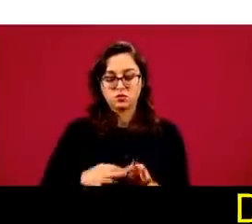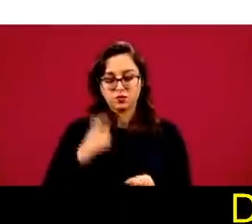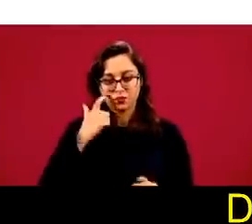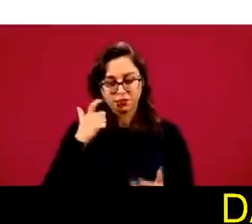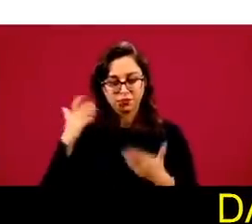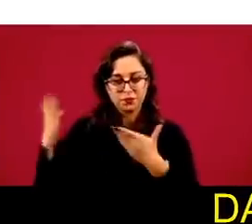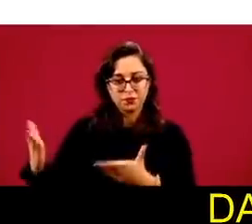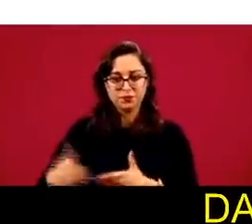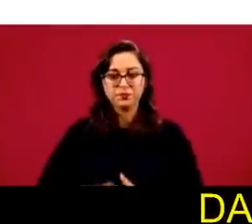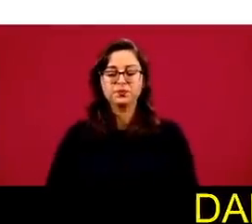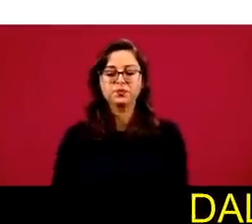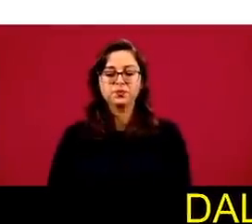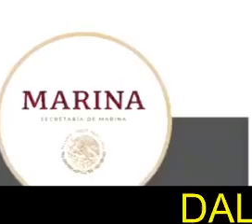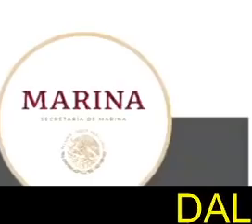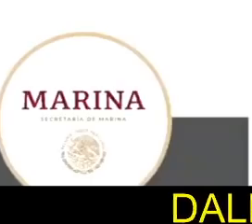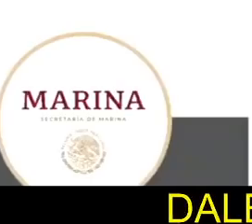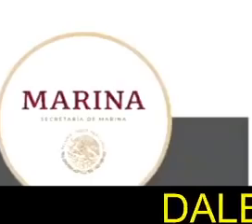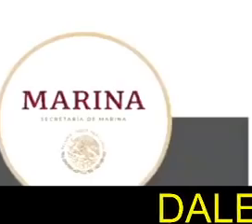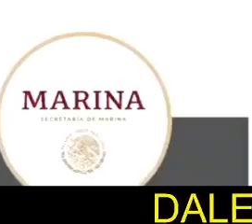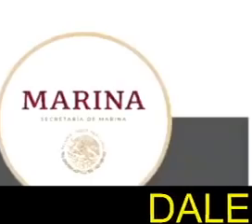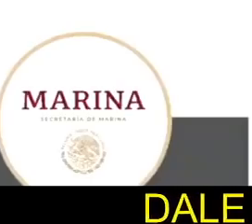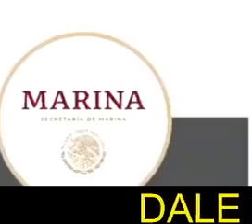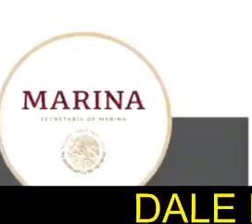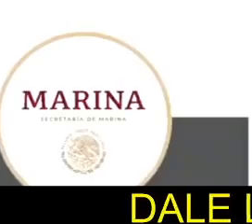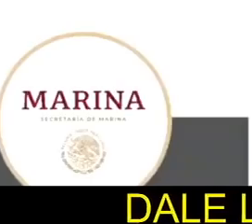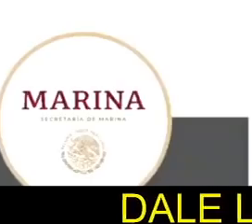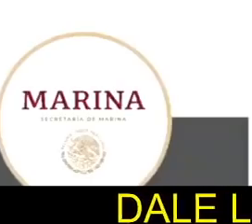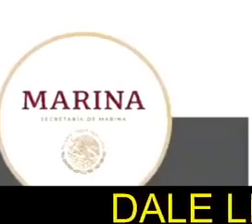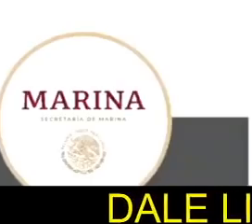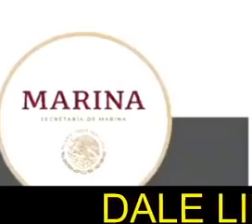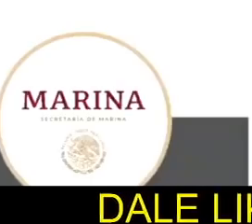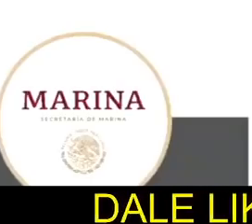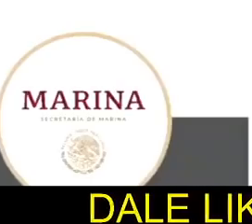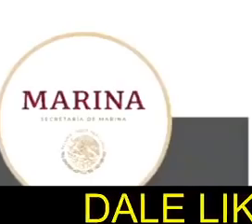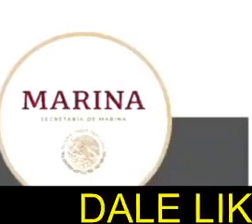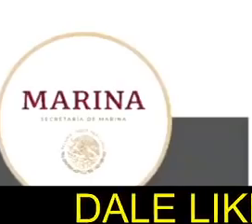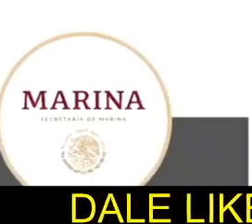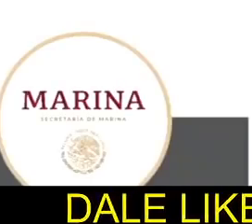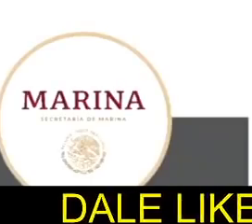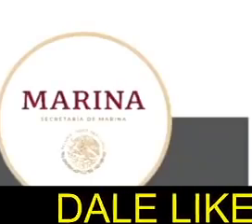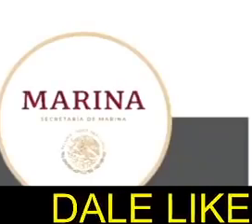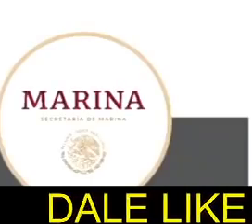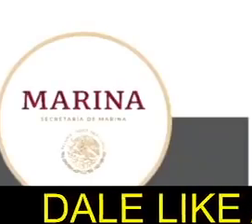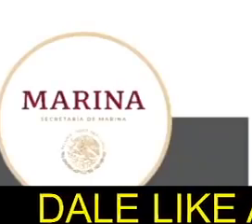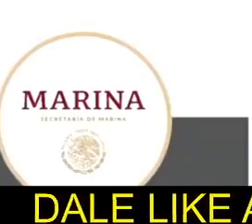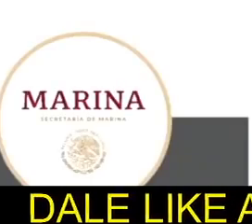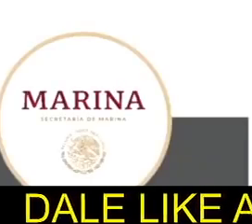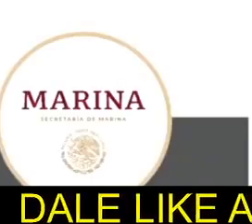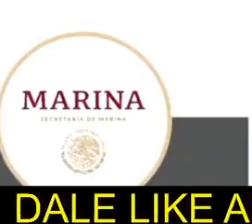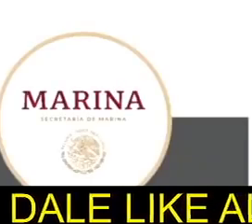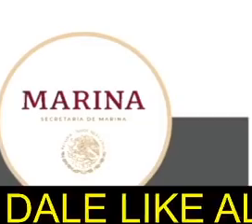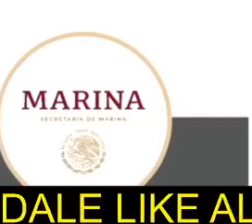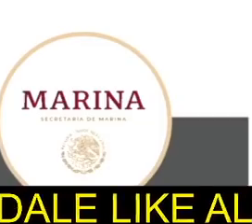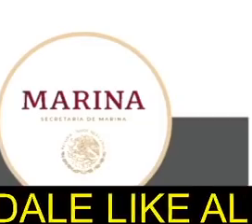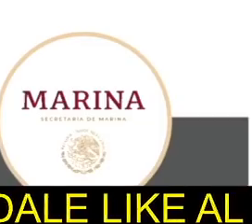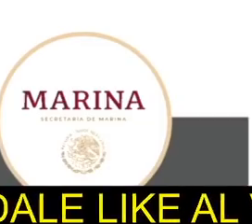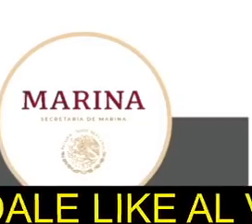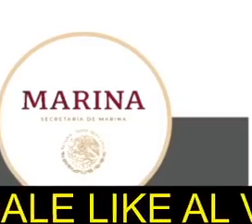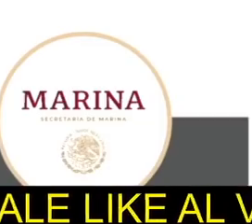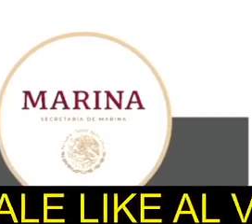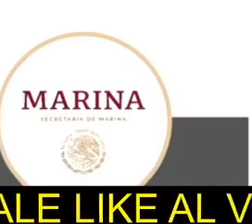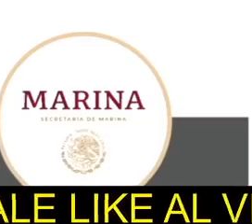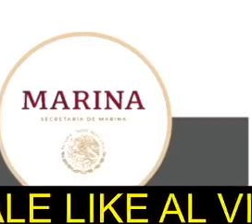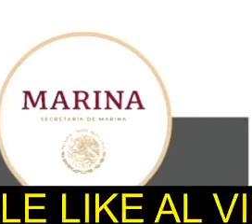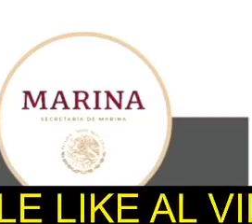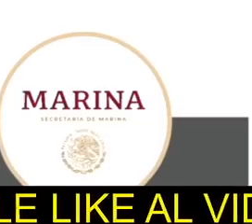2020 tenemos la misma meta hemos llevamos 16 mil 258 eso no significa